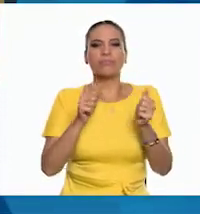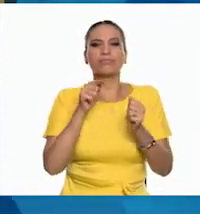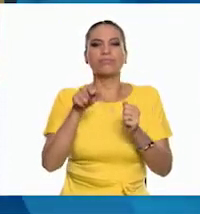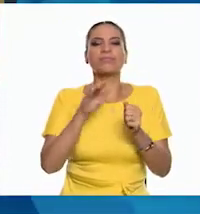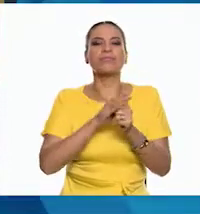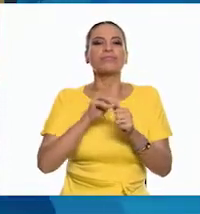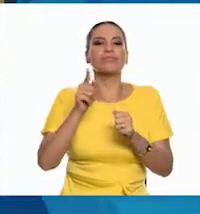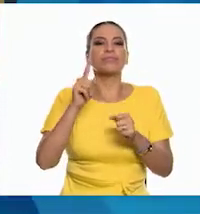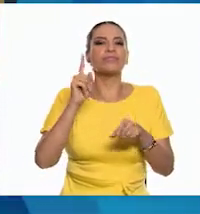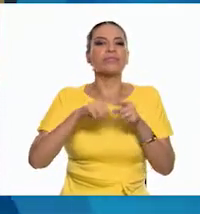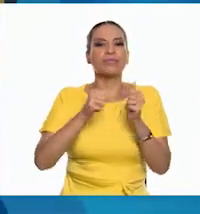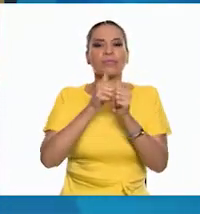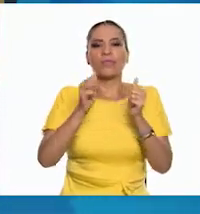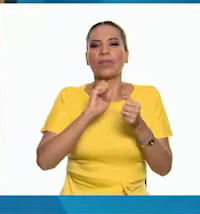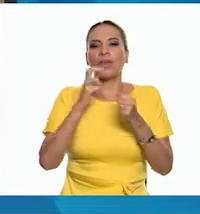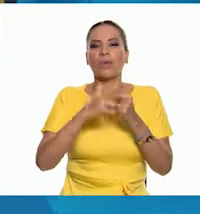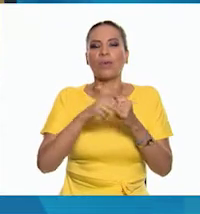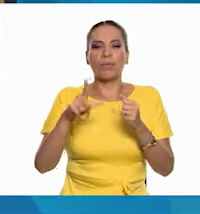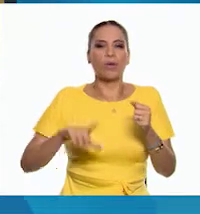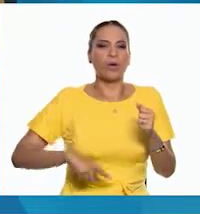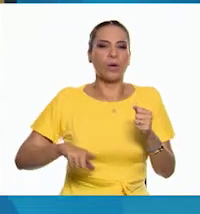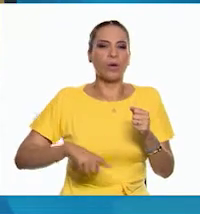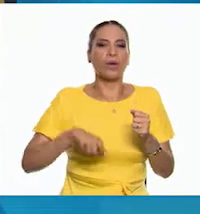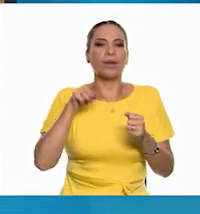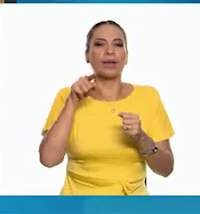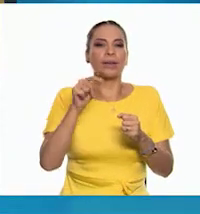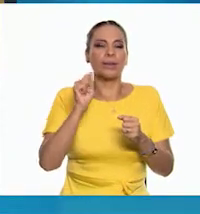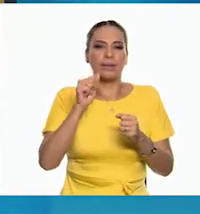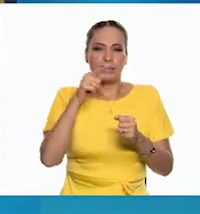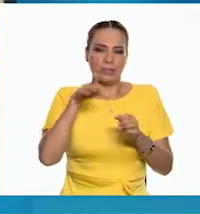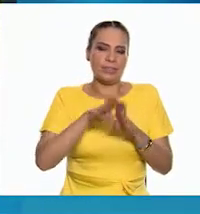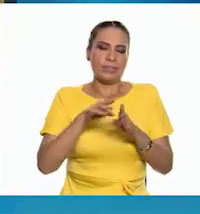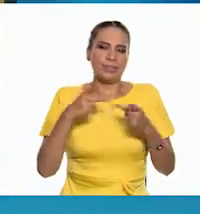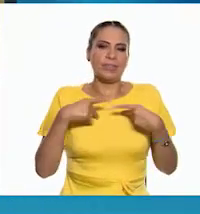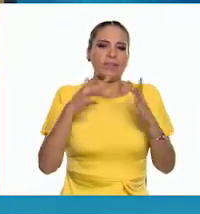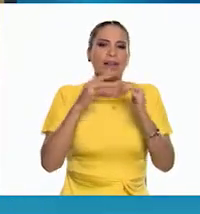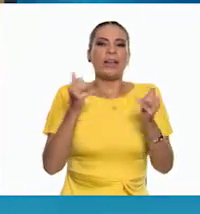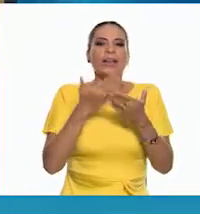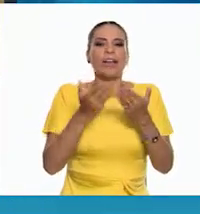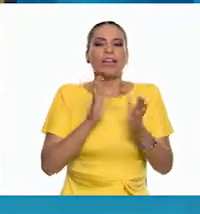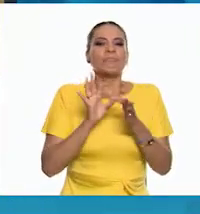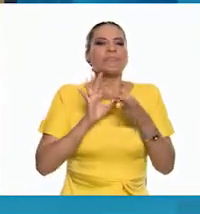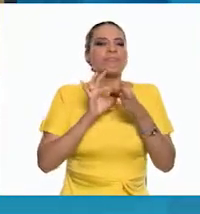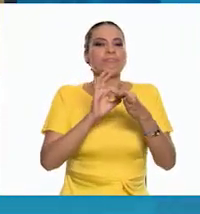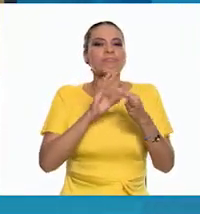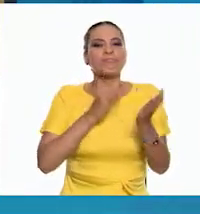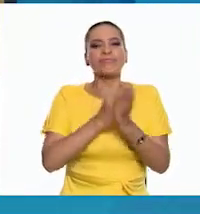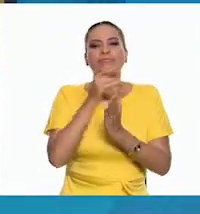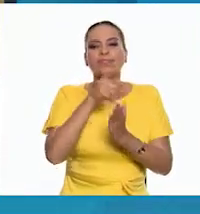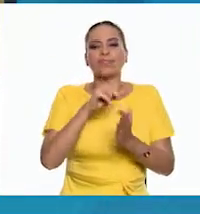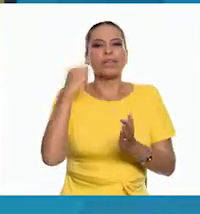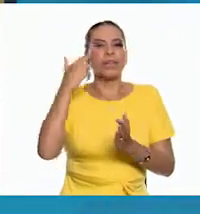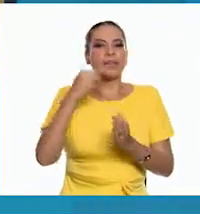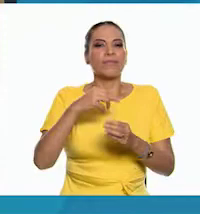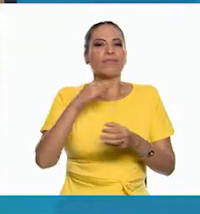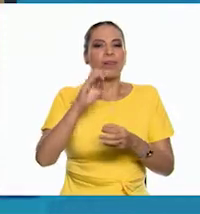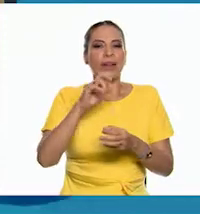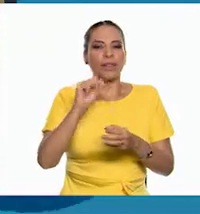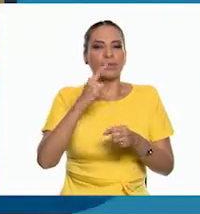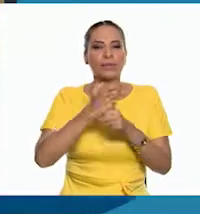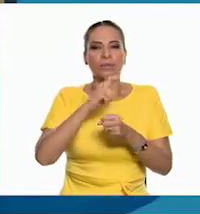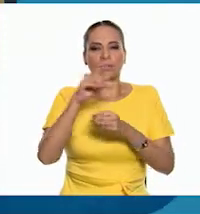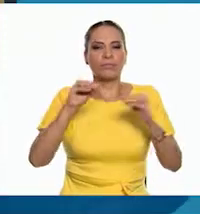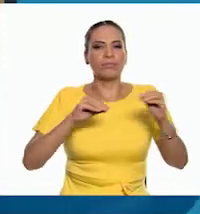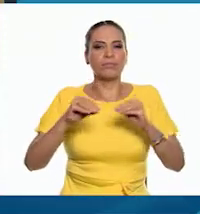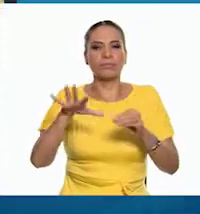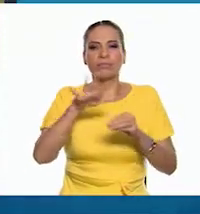franceses, para mantenerse leales al rey Fernando VII. De ahí surgieron algunos movimientos en las diferentes colonias